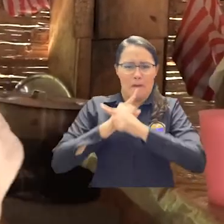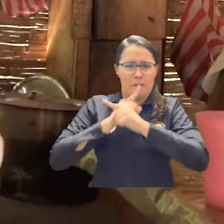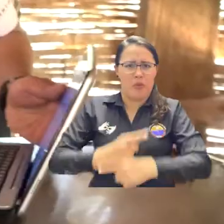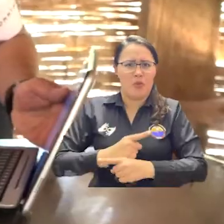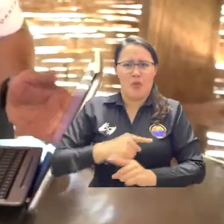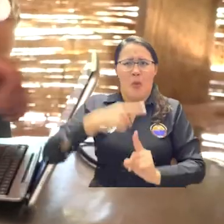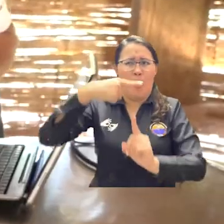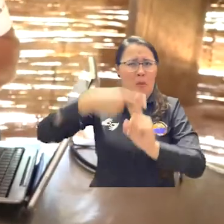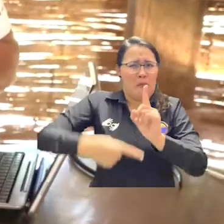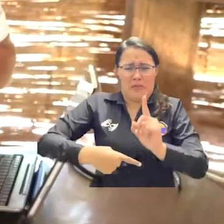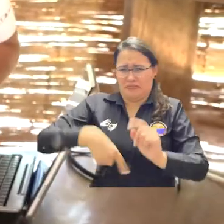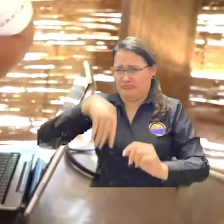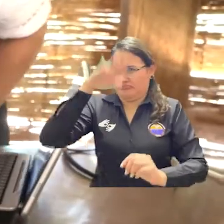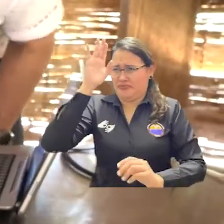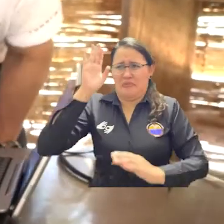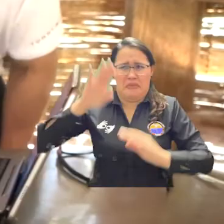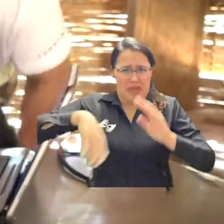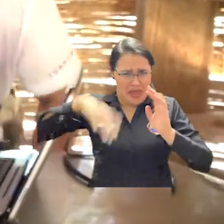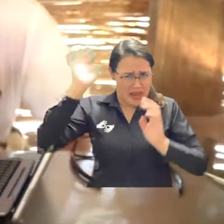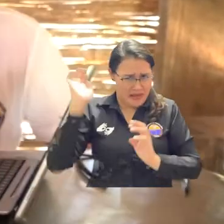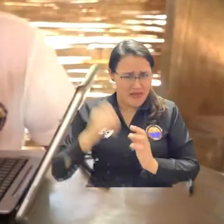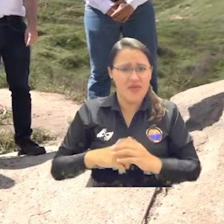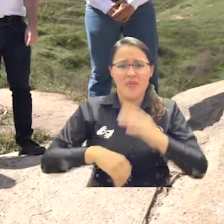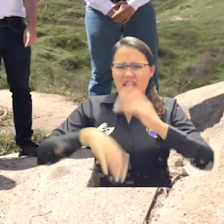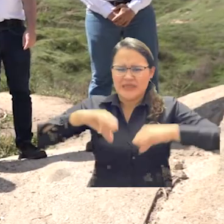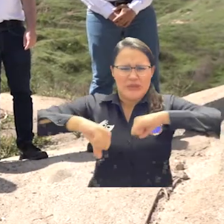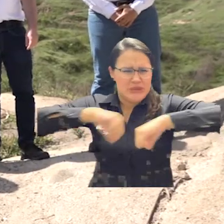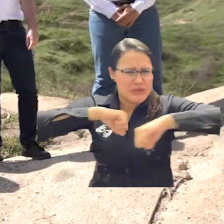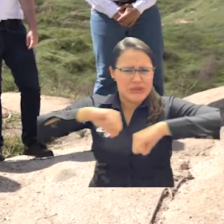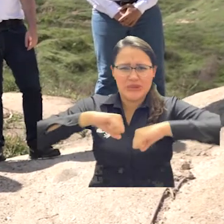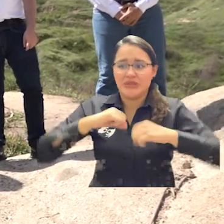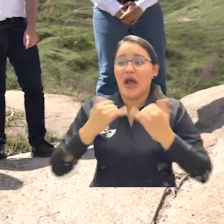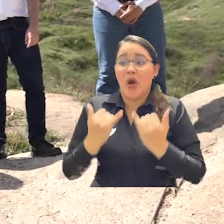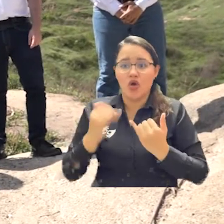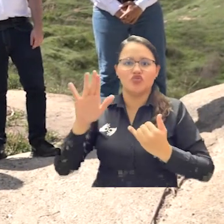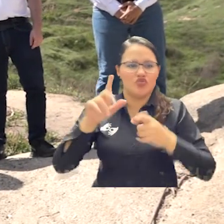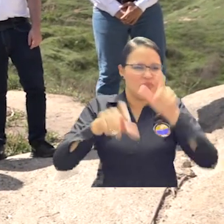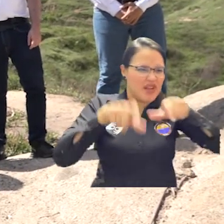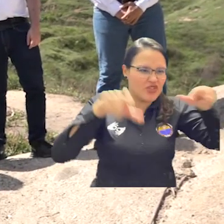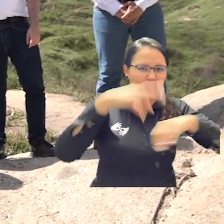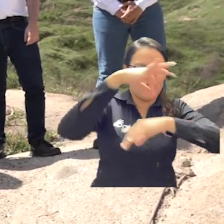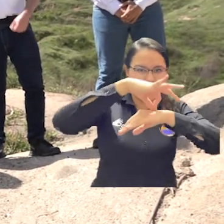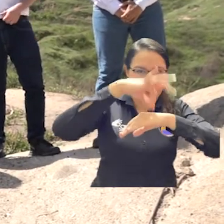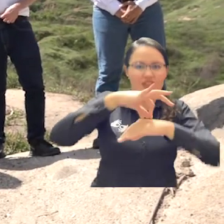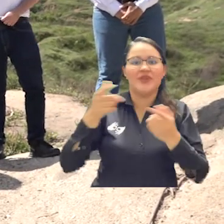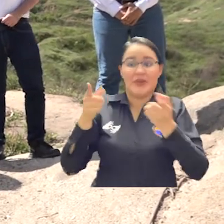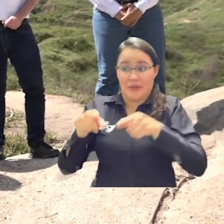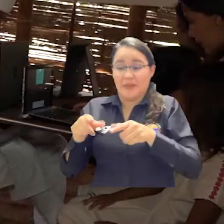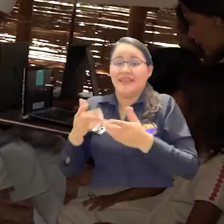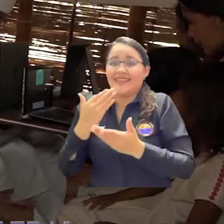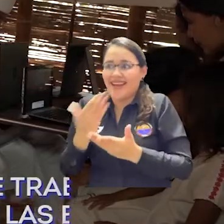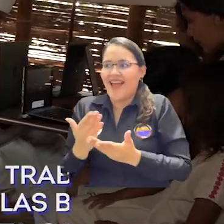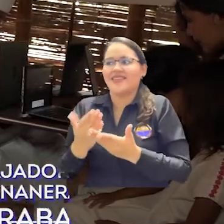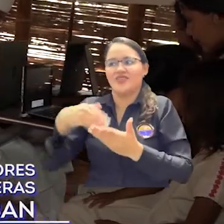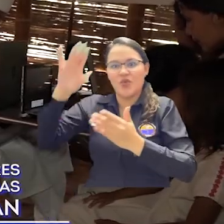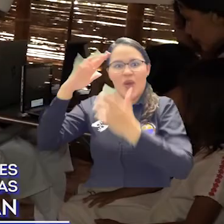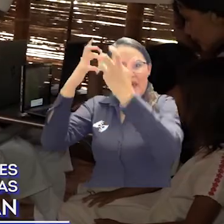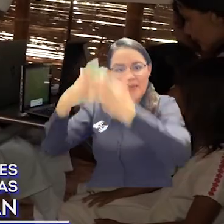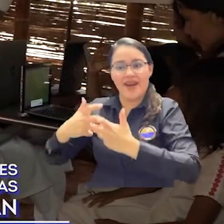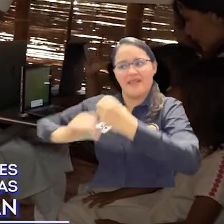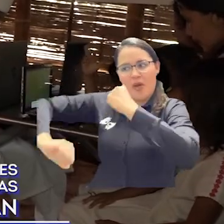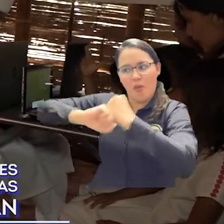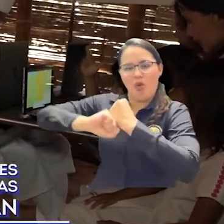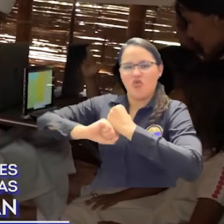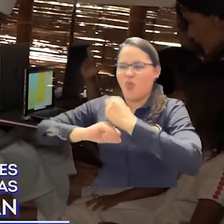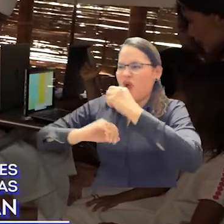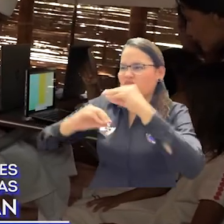Un tiempo récord, menos de un mes, logramos hacer posible este espacio. A Abón y a los empleados de la fundación y por supuesto también a la empresa del